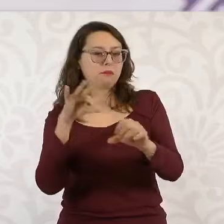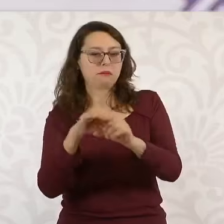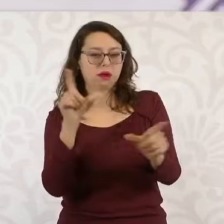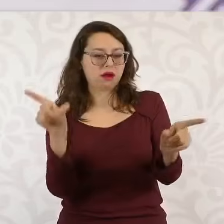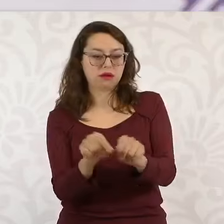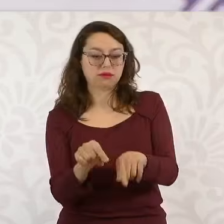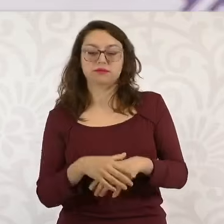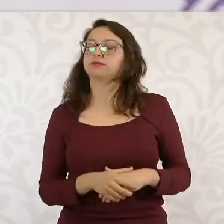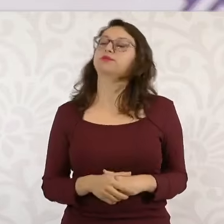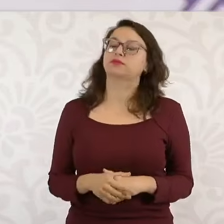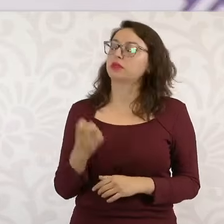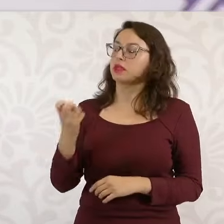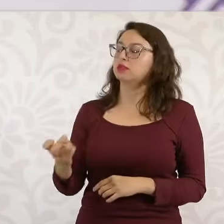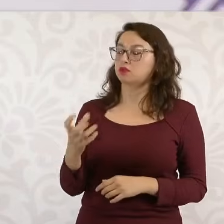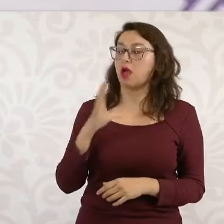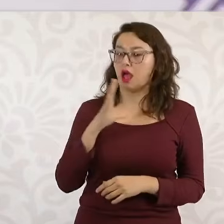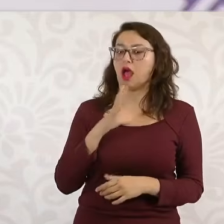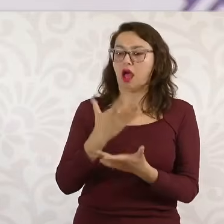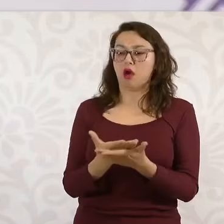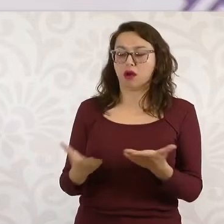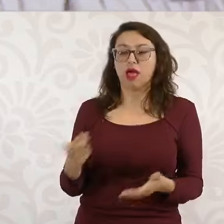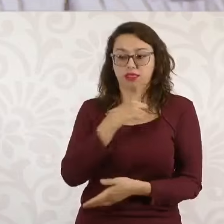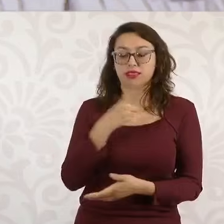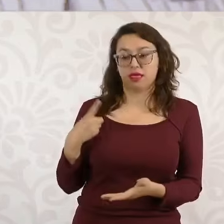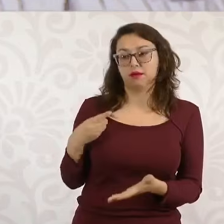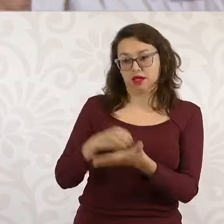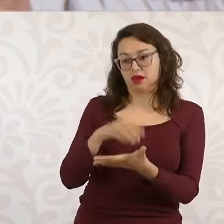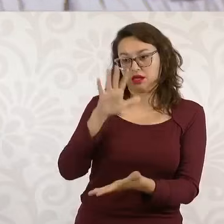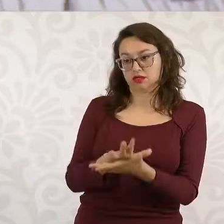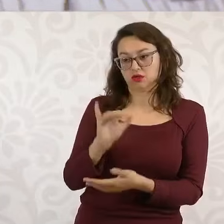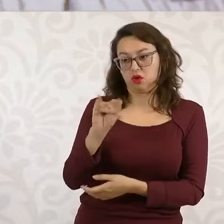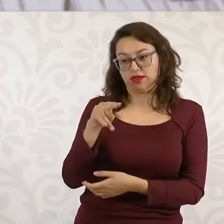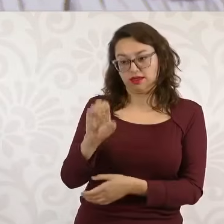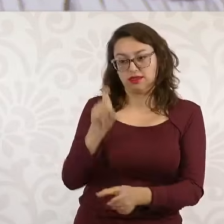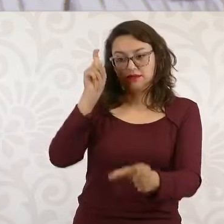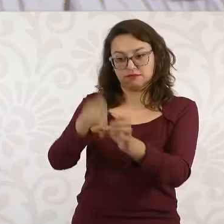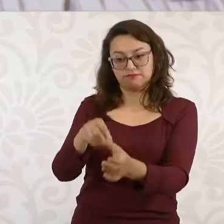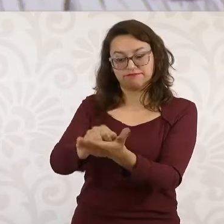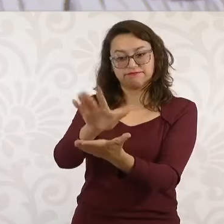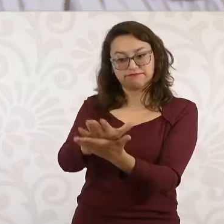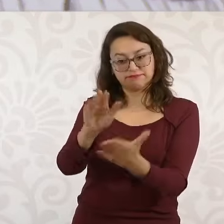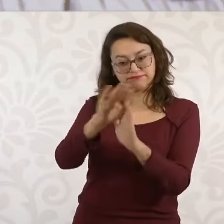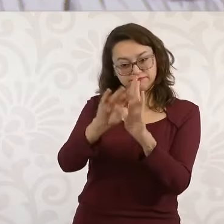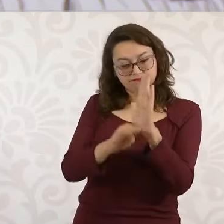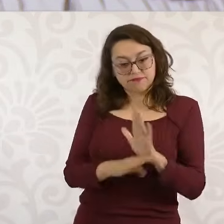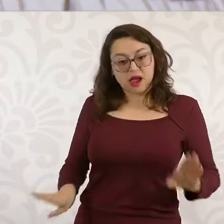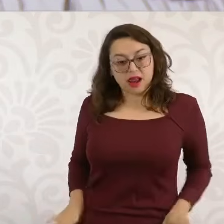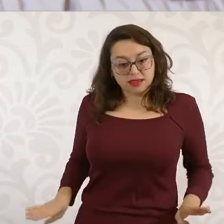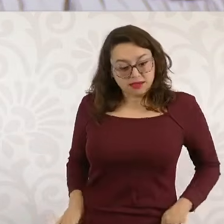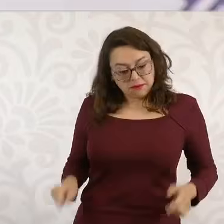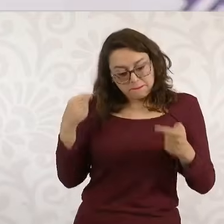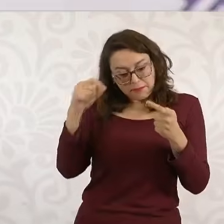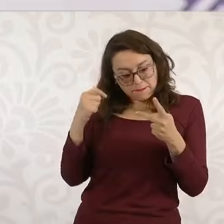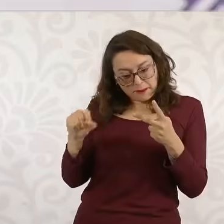Tienen que registrarse ante el INE y tienen que tener una serie de características para que puedan